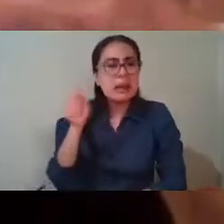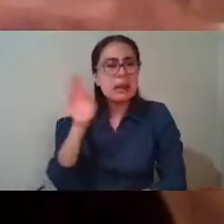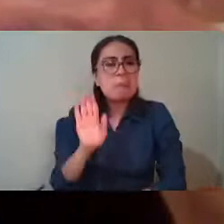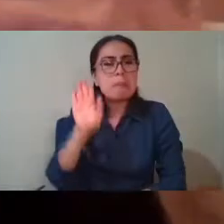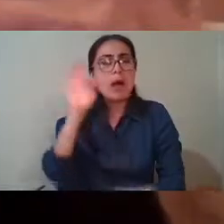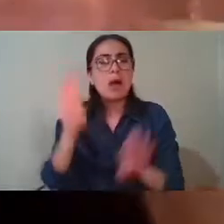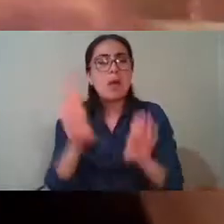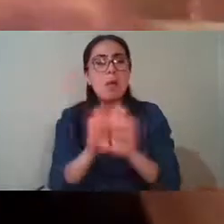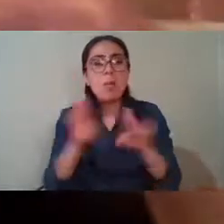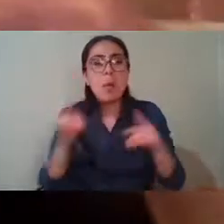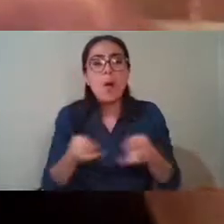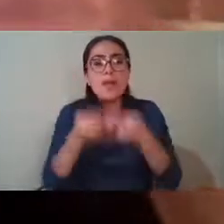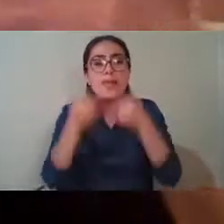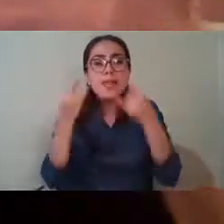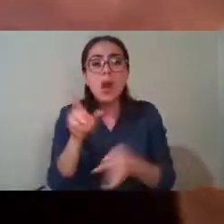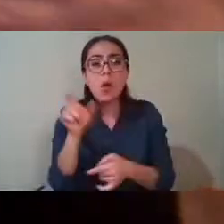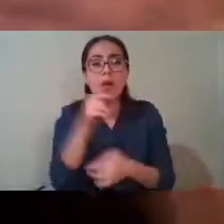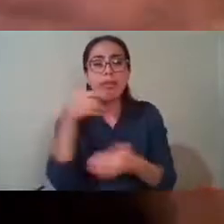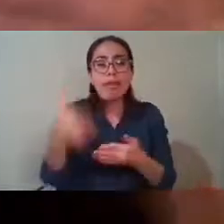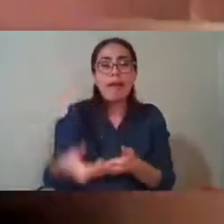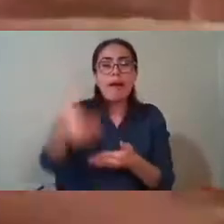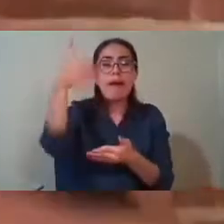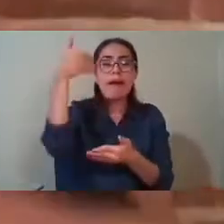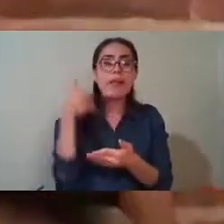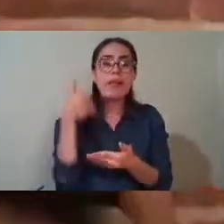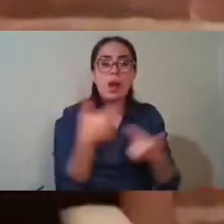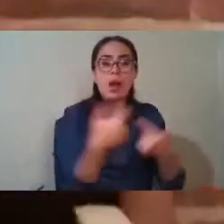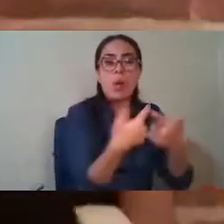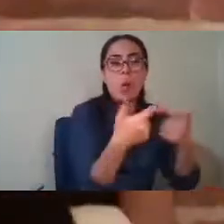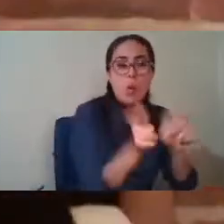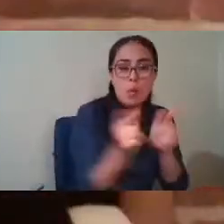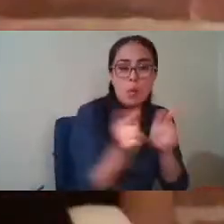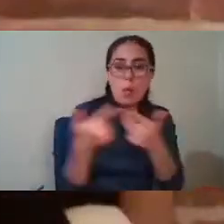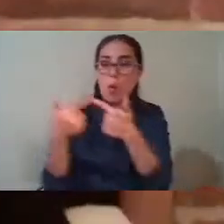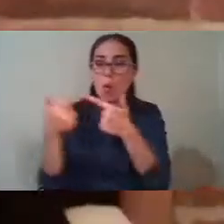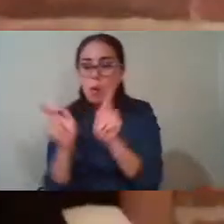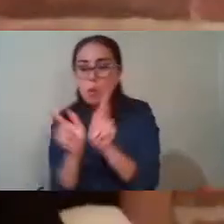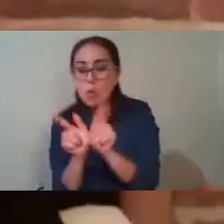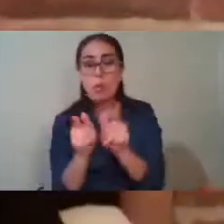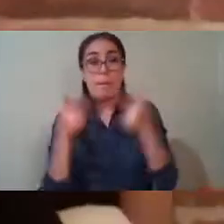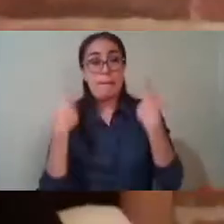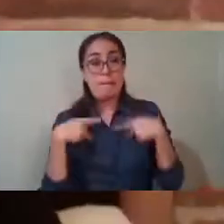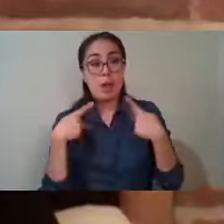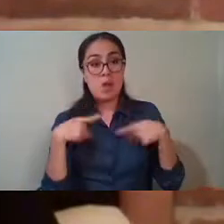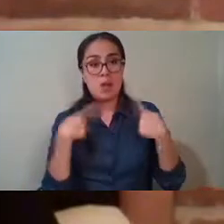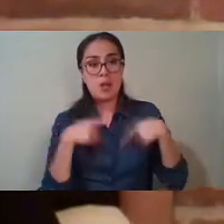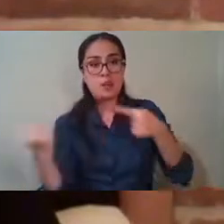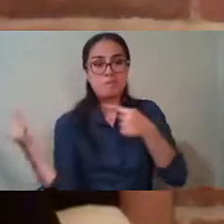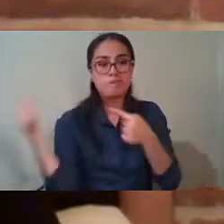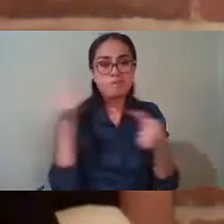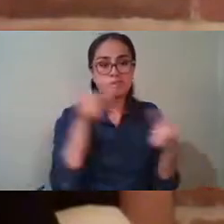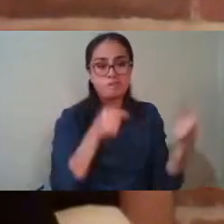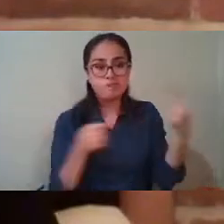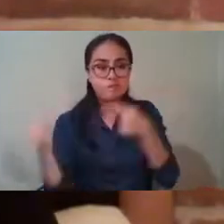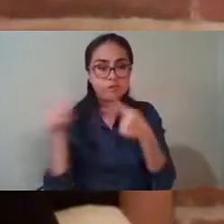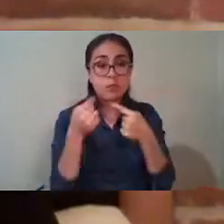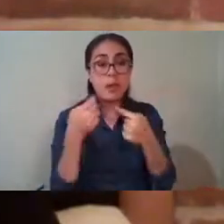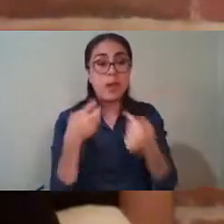entre las tribus nómades y las sedentarias. Como decía antes, los dos grandes modelos. Y